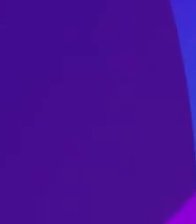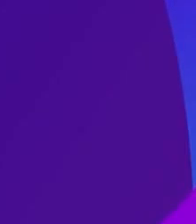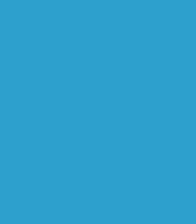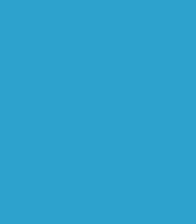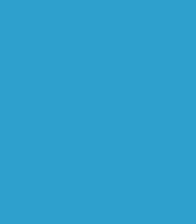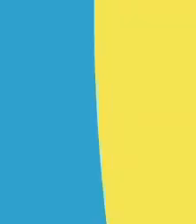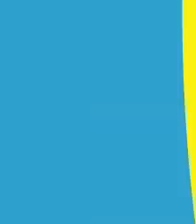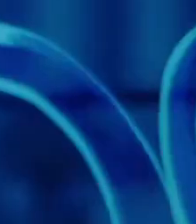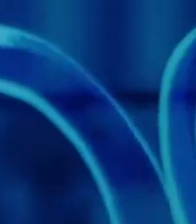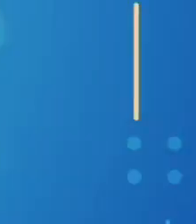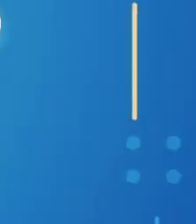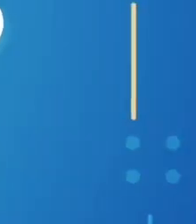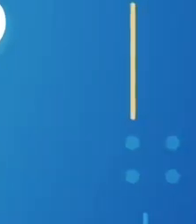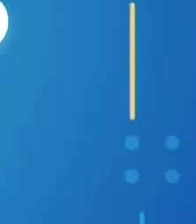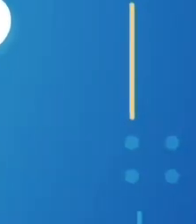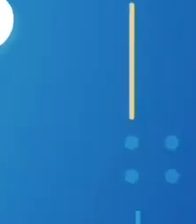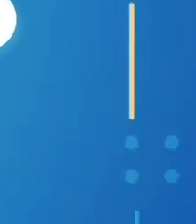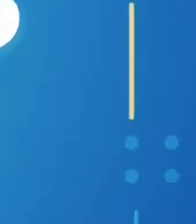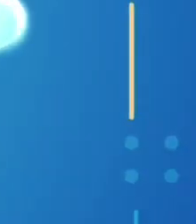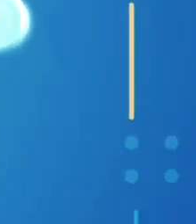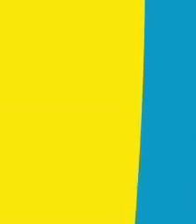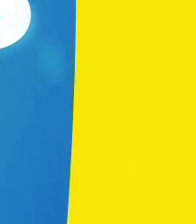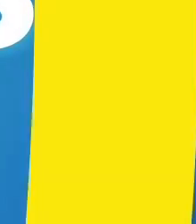¿Recibiste tu resultado?